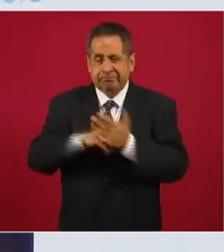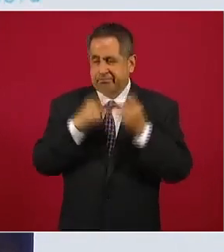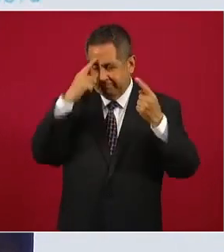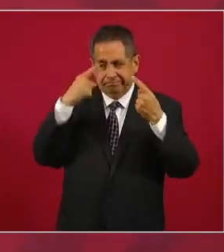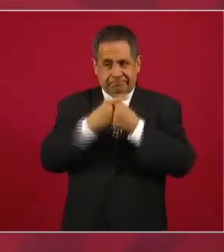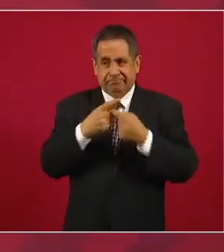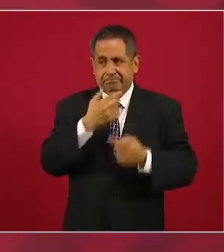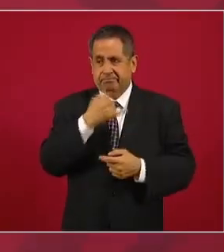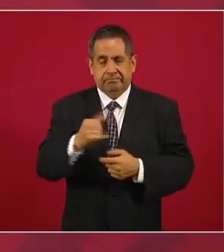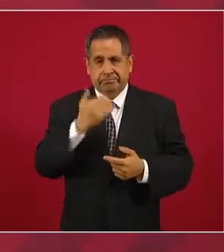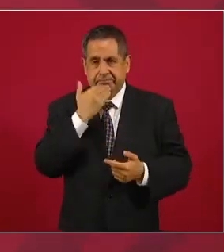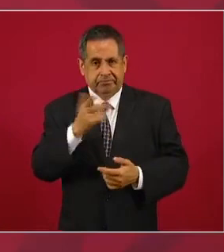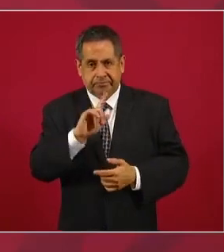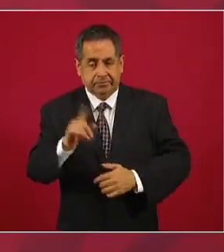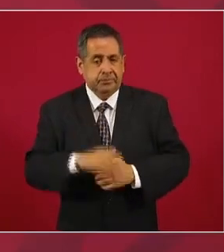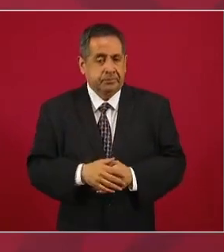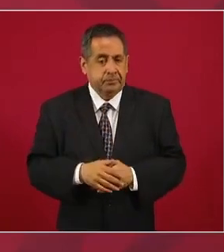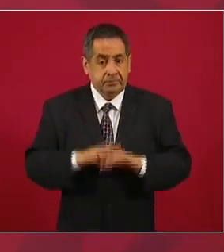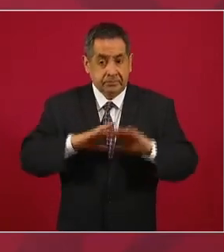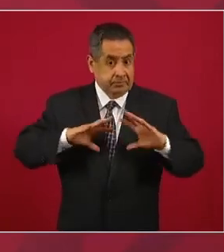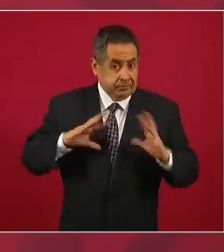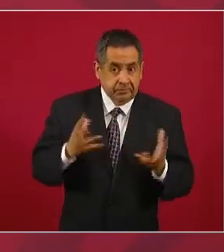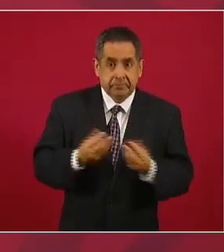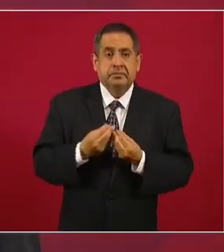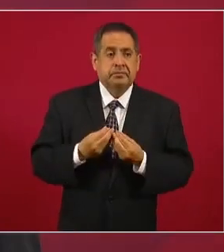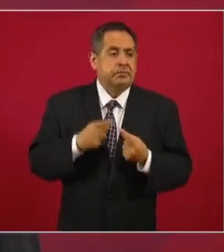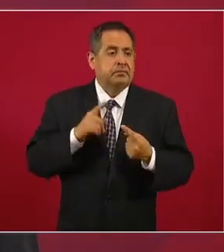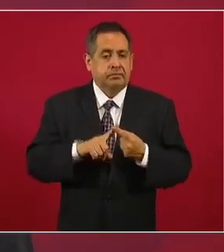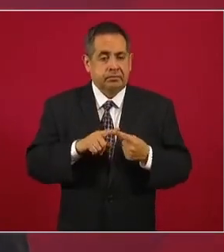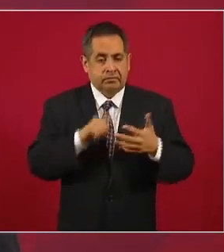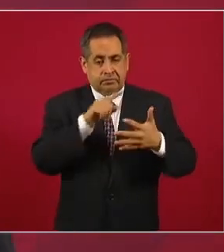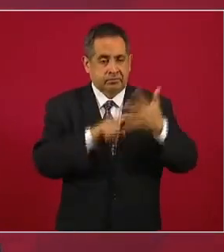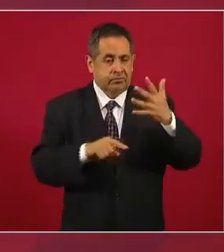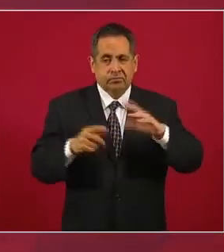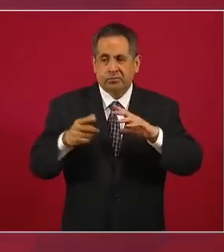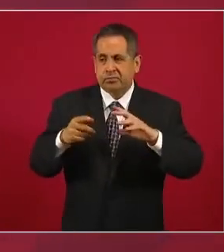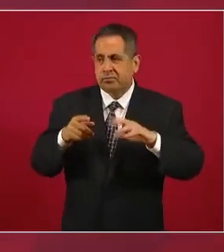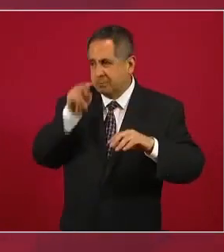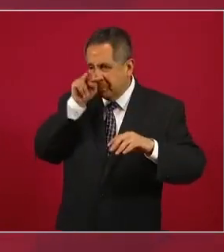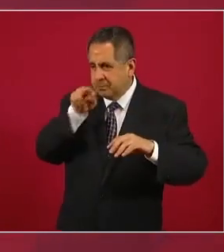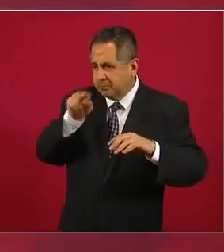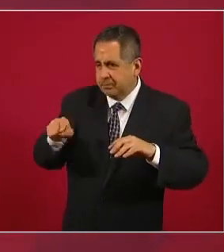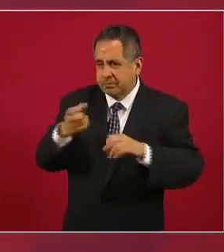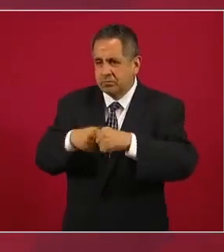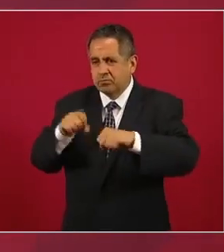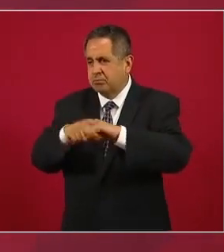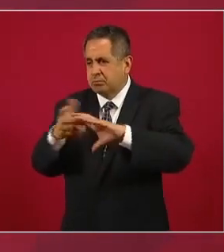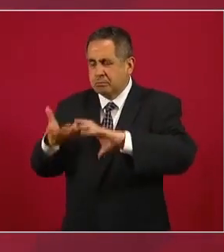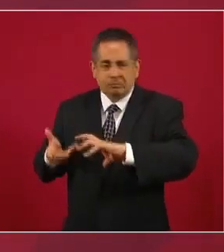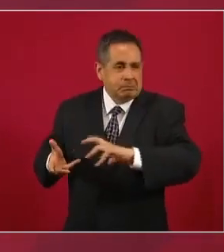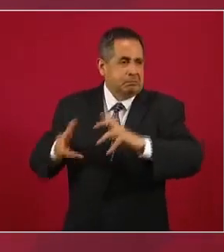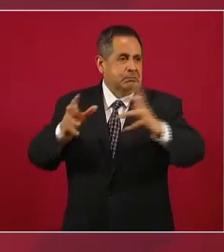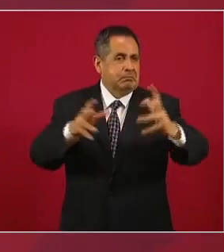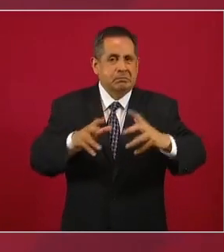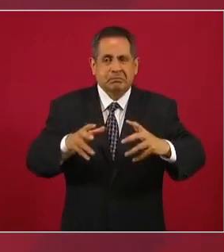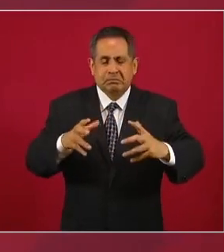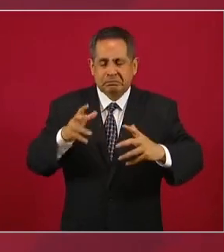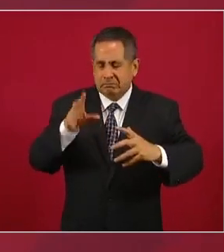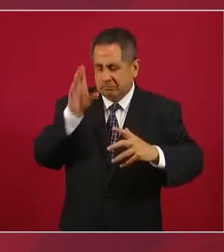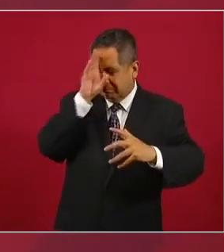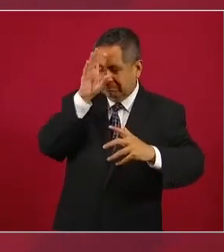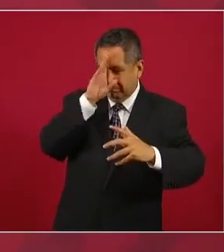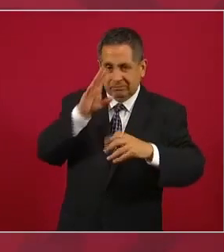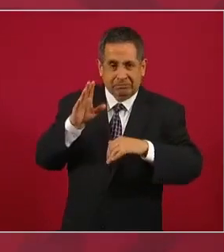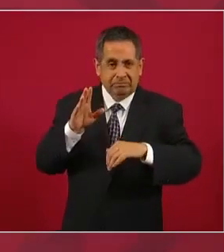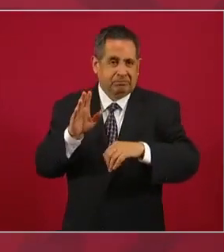contraproducentes. En suma, los desastres humanos, sociales y nacionales sufridos por